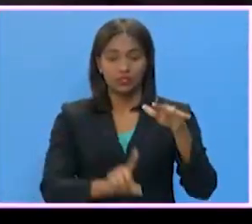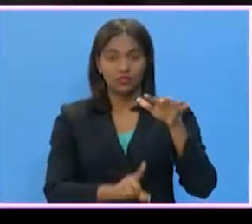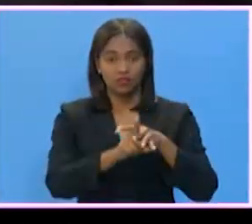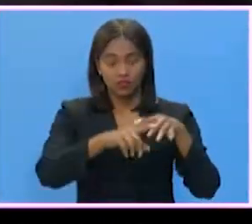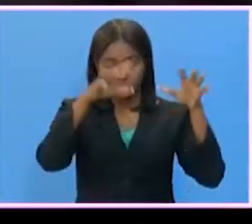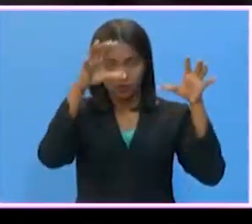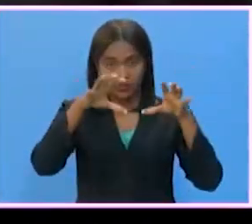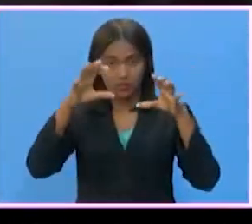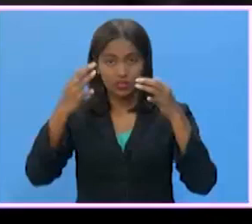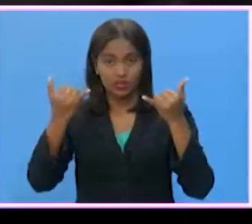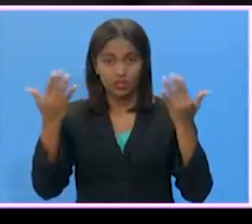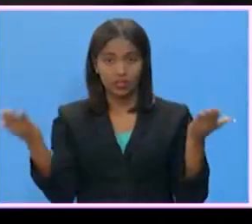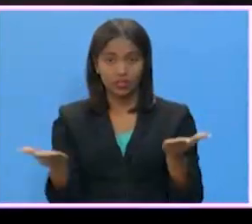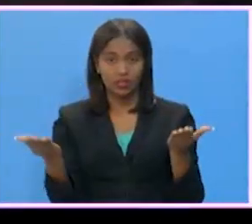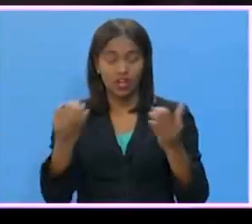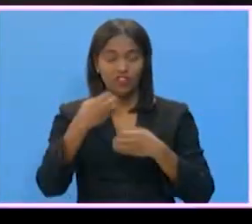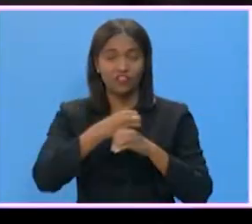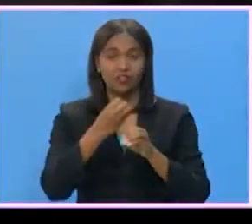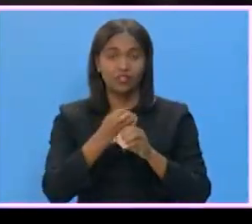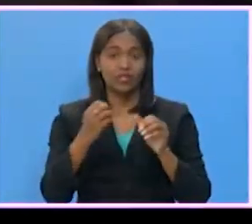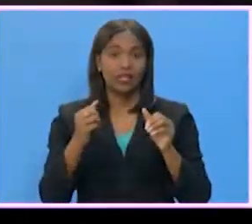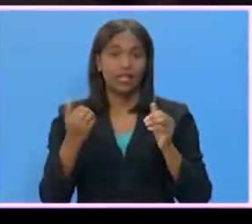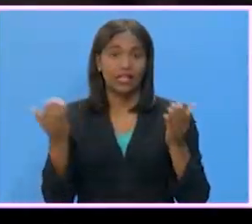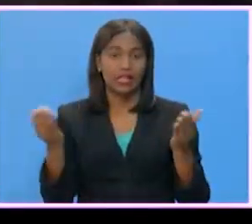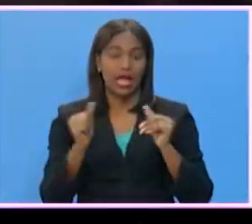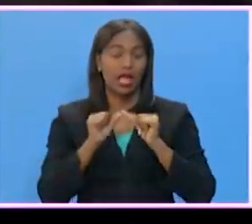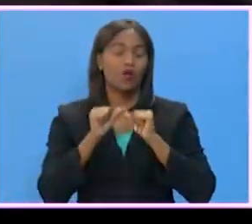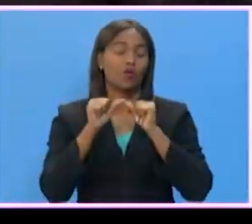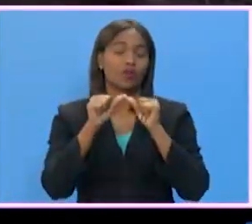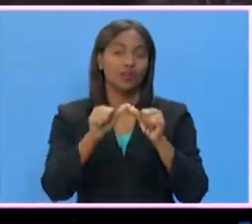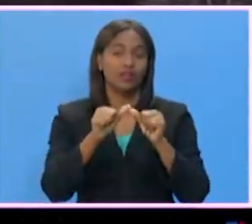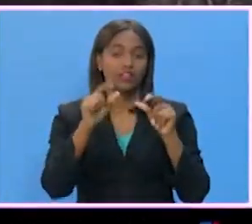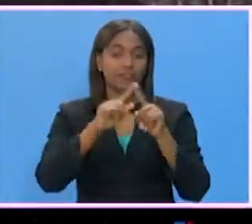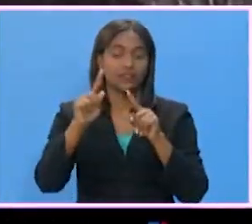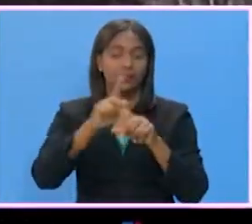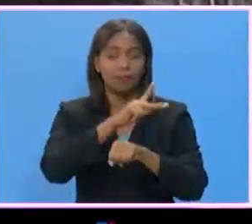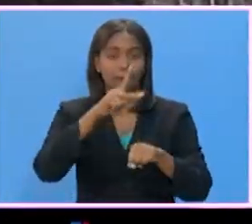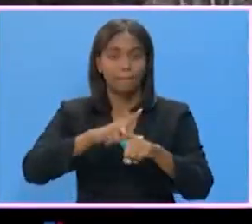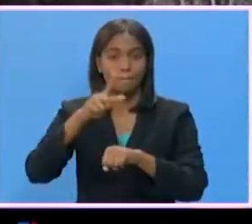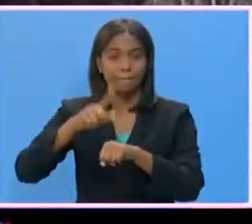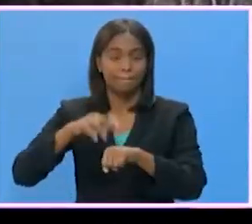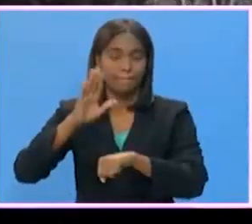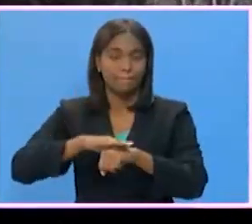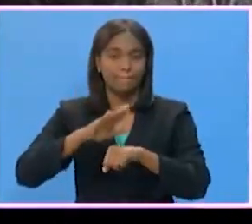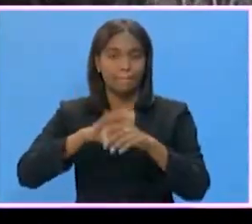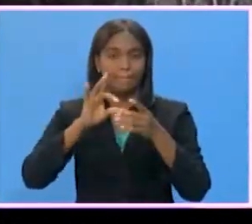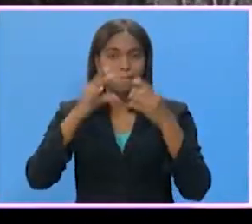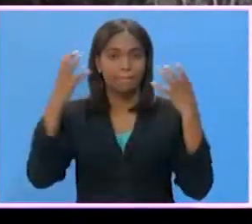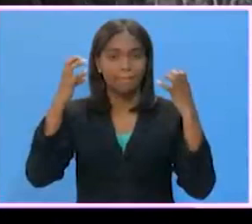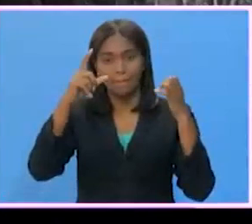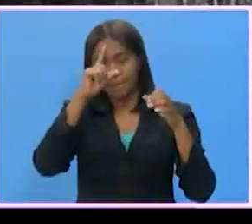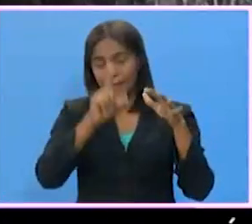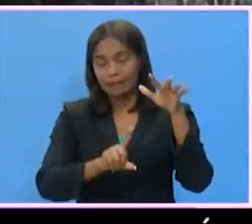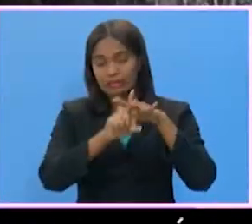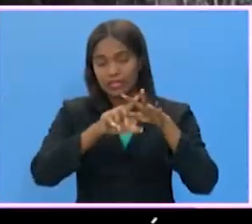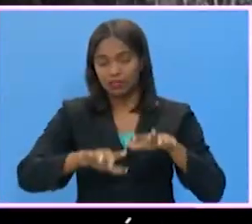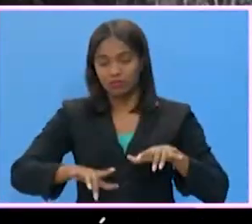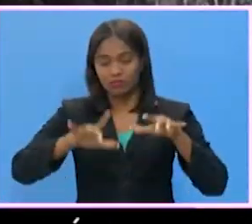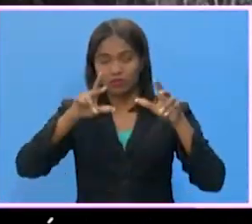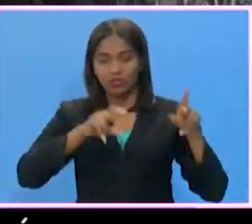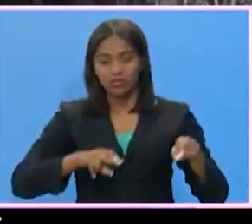precipitaciones que han estado ocurriendo, la Oficina Meteorología mantiene varias provincias en alerta meteorológica ante posibles crecidas de